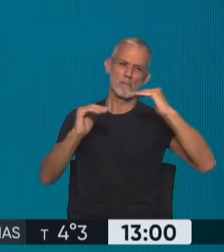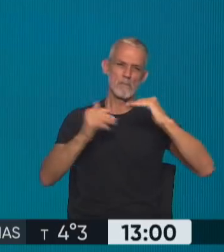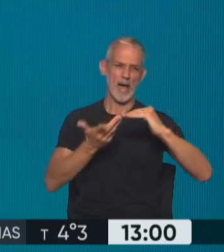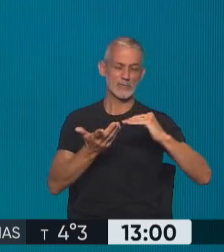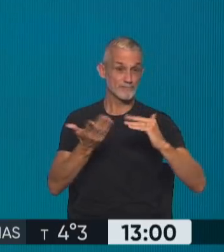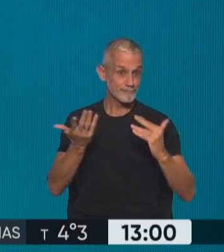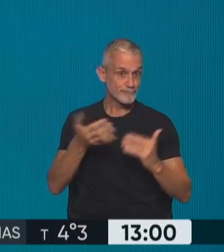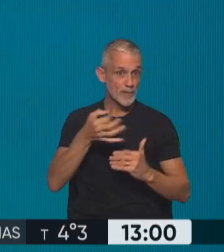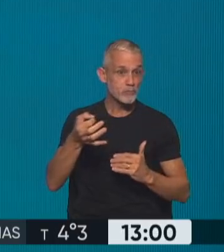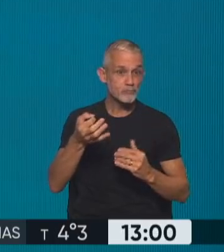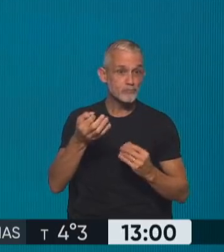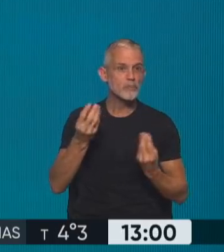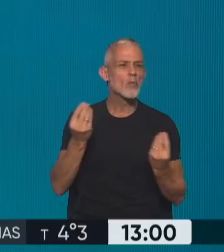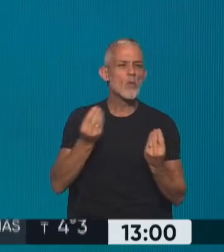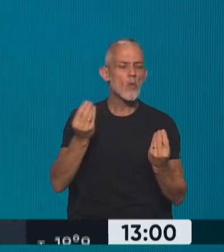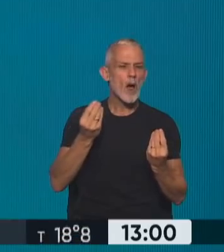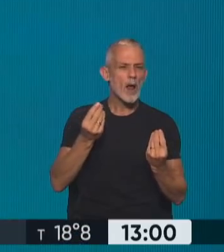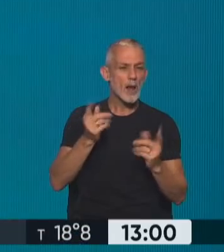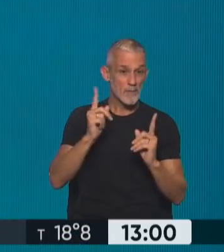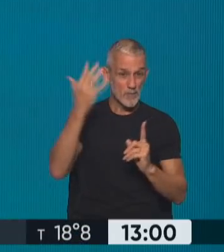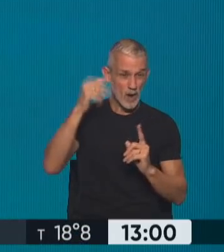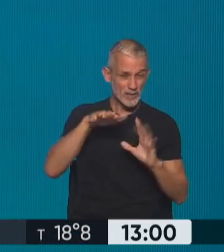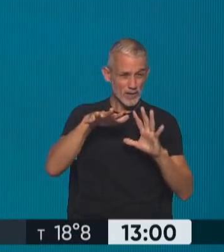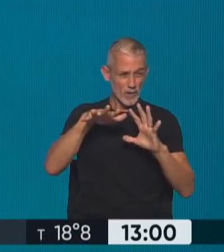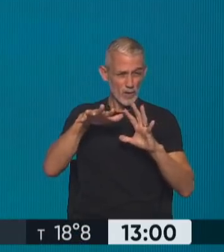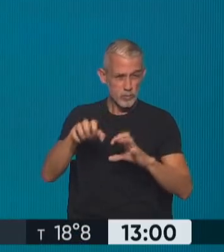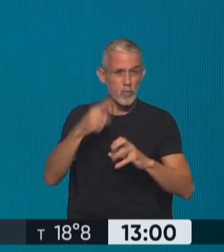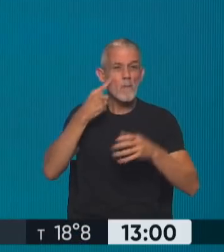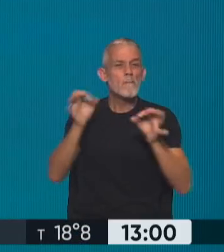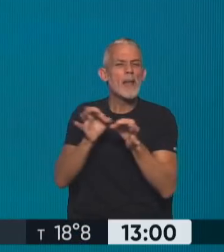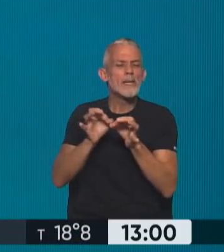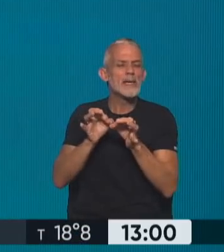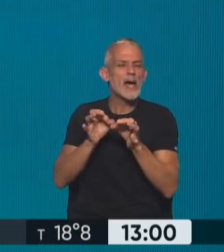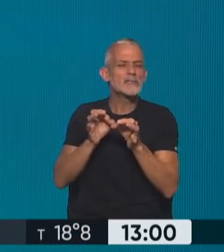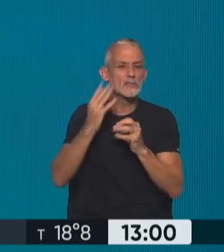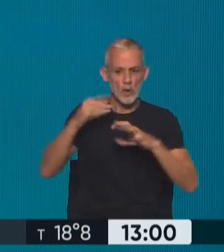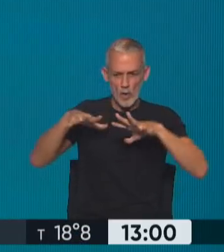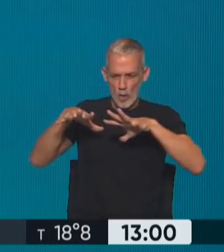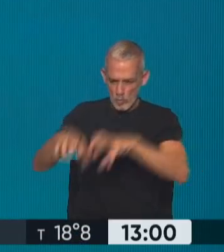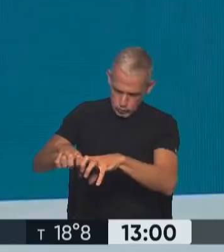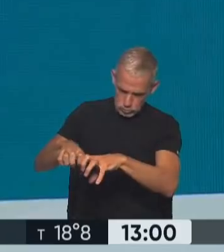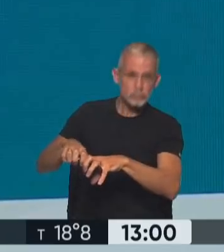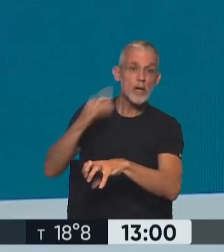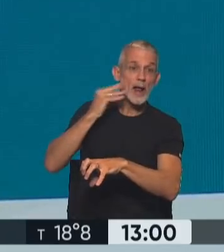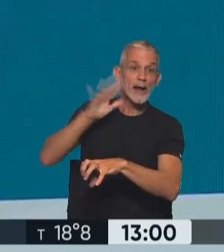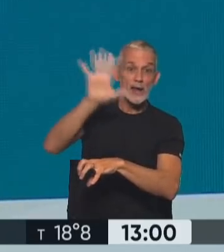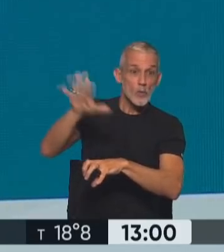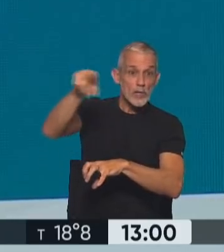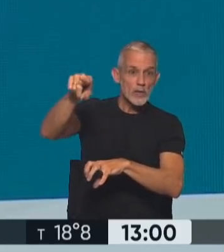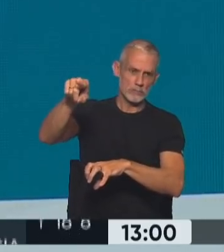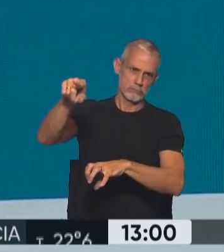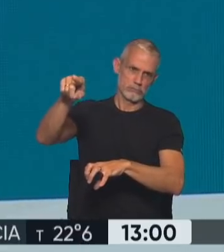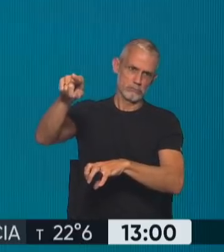la ocupación por la fuerza de nuestras Islas Malvinas encuentra al Reino Unido